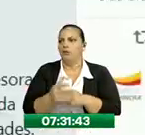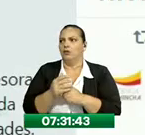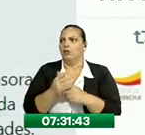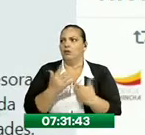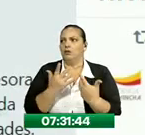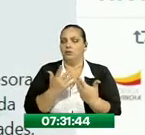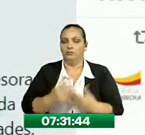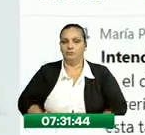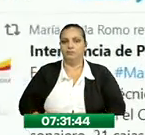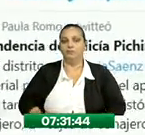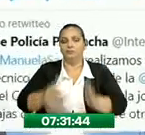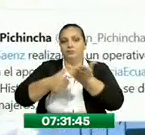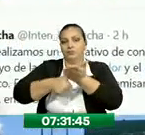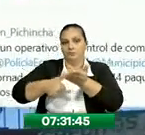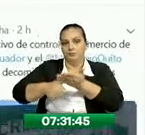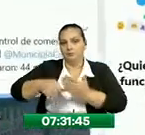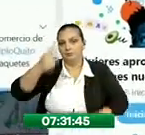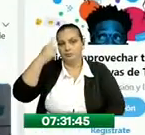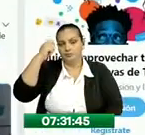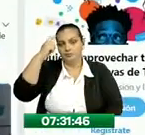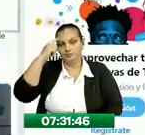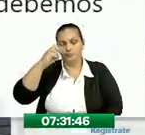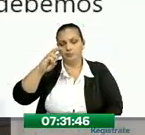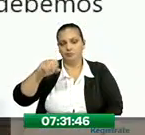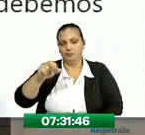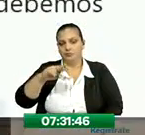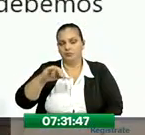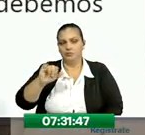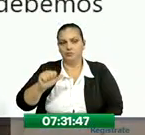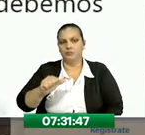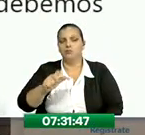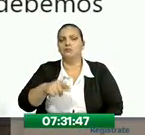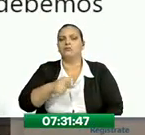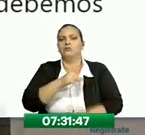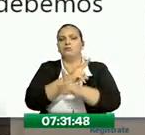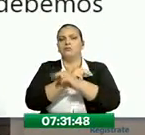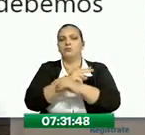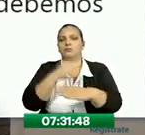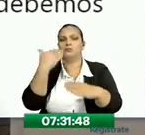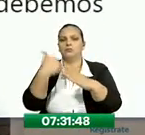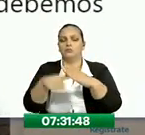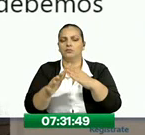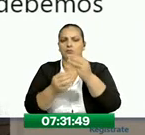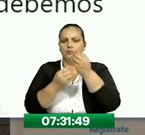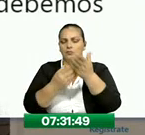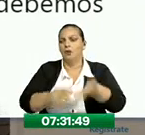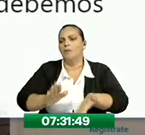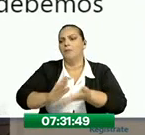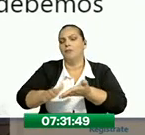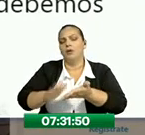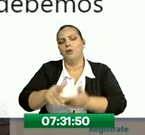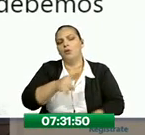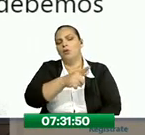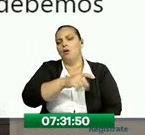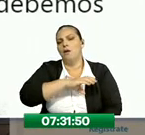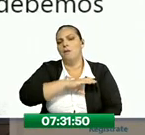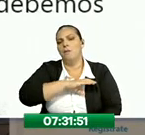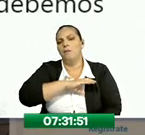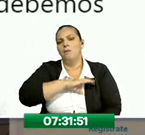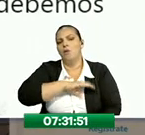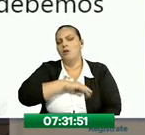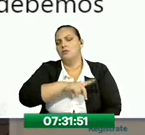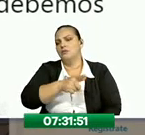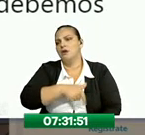policial, la ministra de Gobierno ofreció disculpas públicas en Twitter y precisó que fue un comportamiento